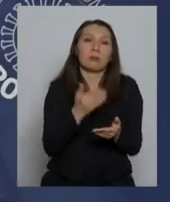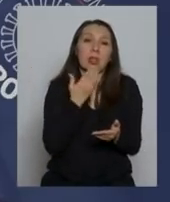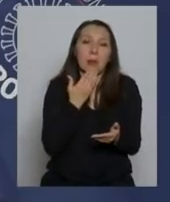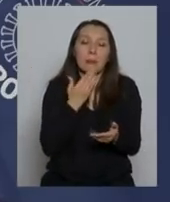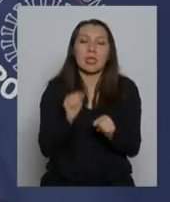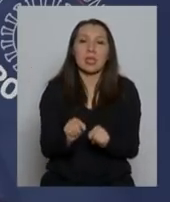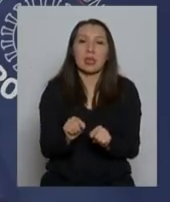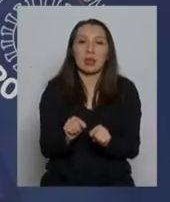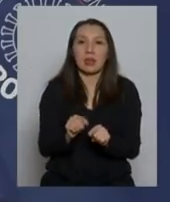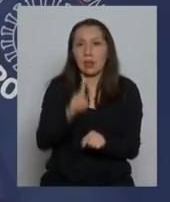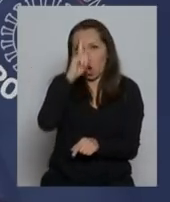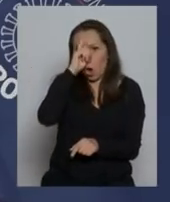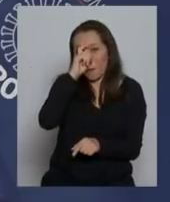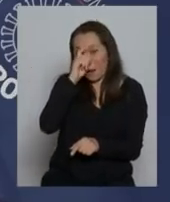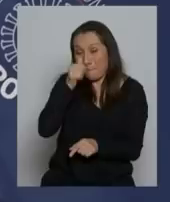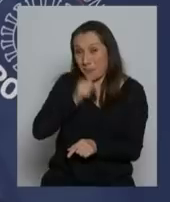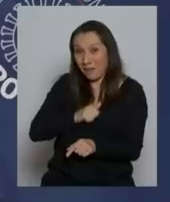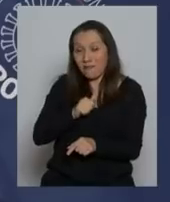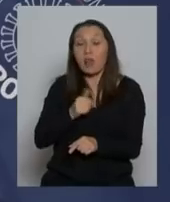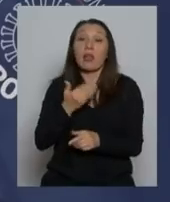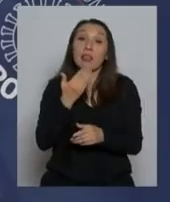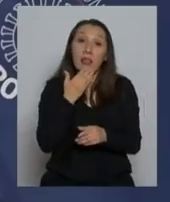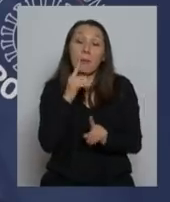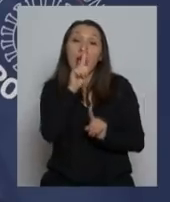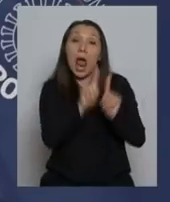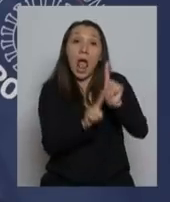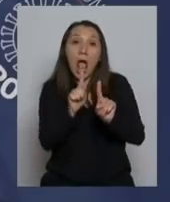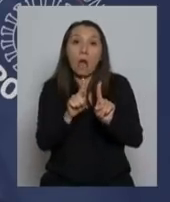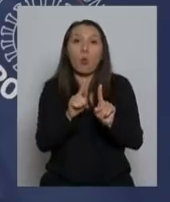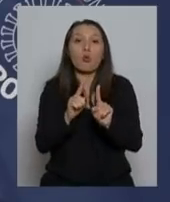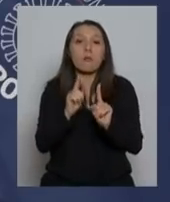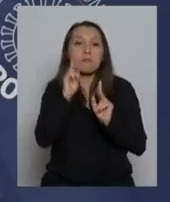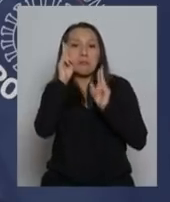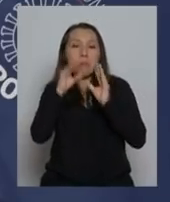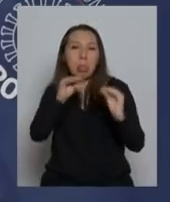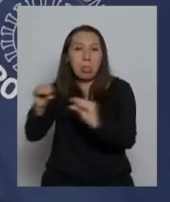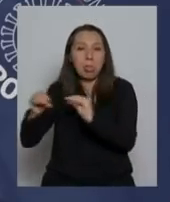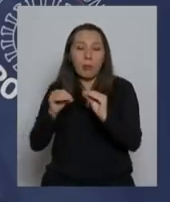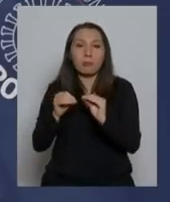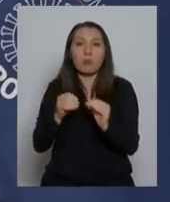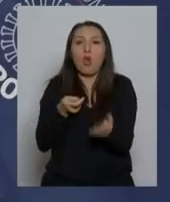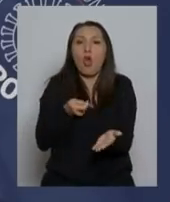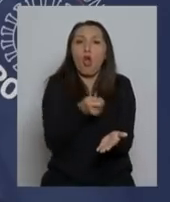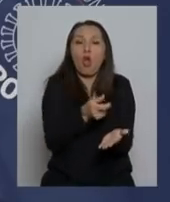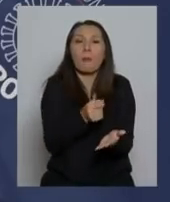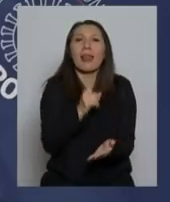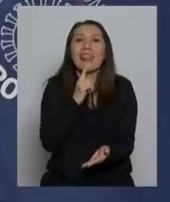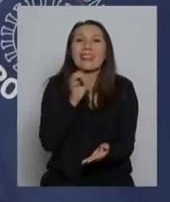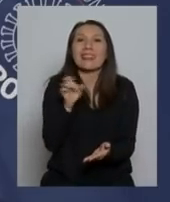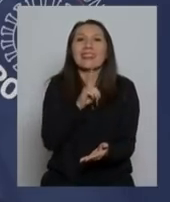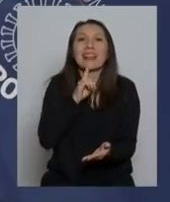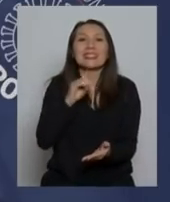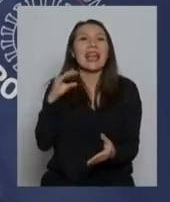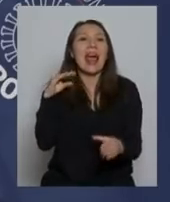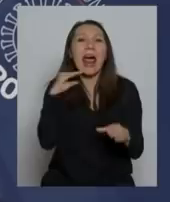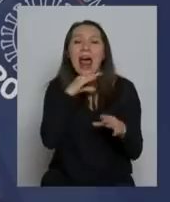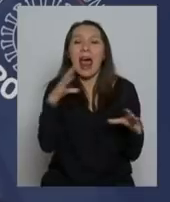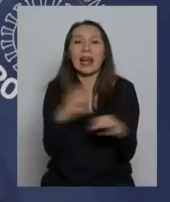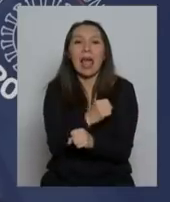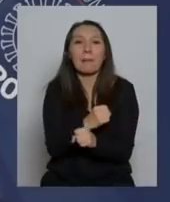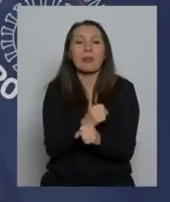y clínicas y también algunos especuladores están adquiriendo test rápidos que